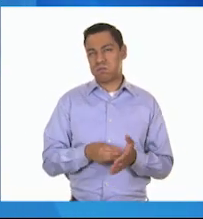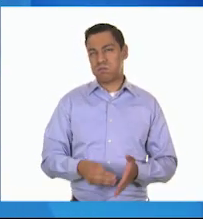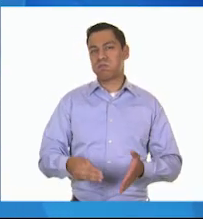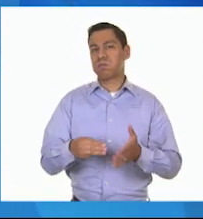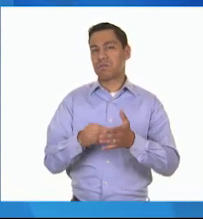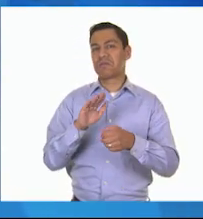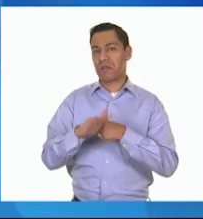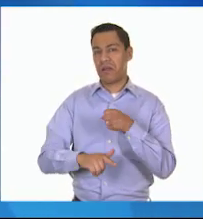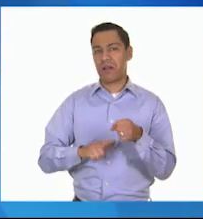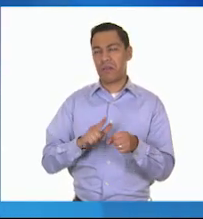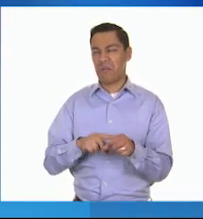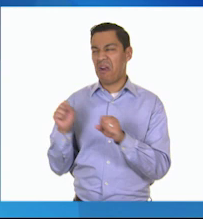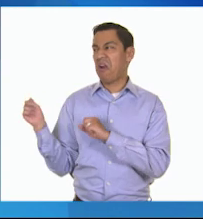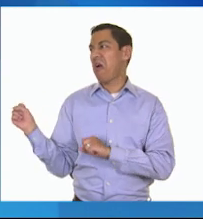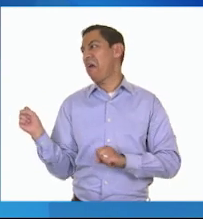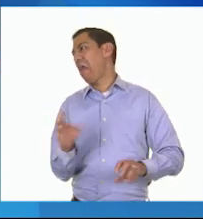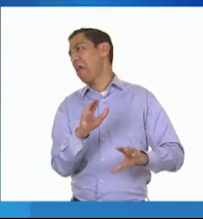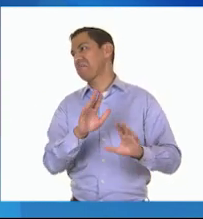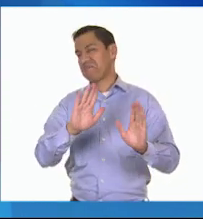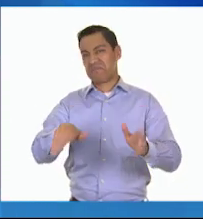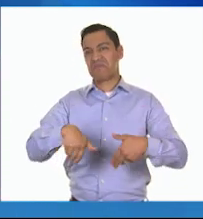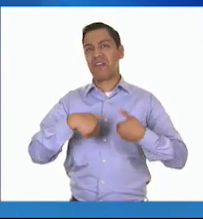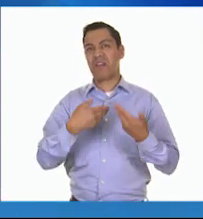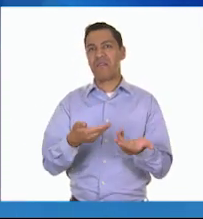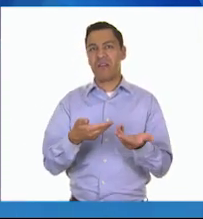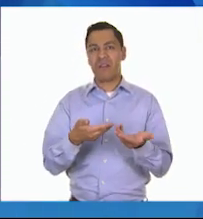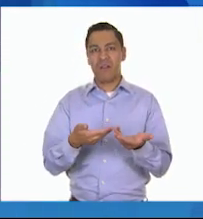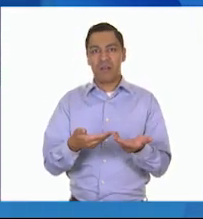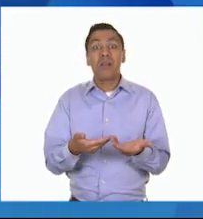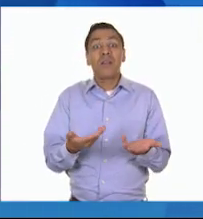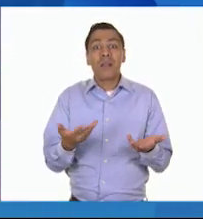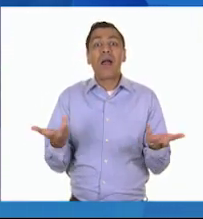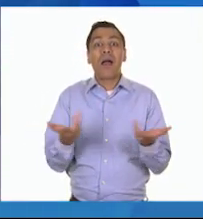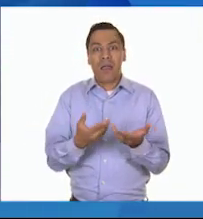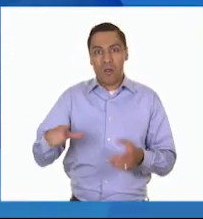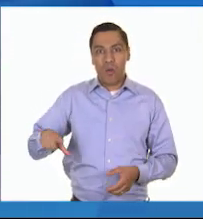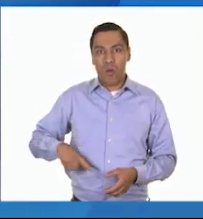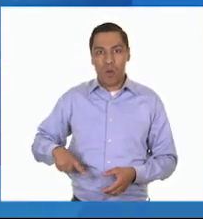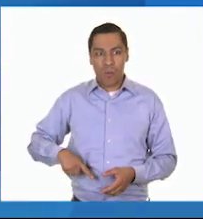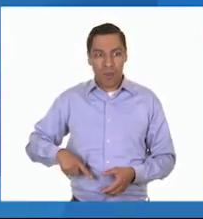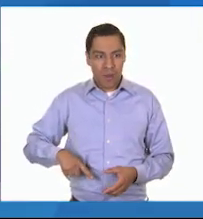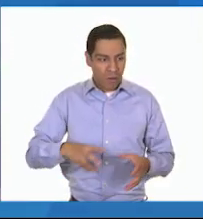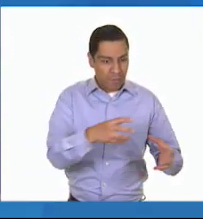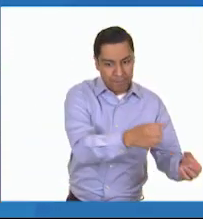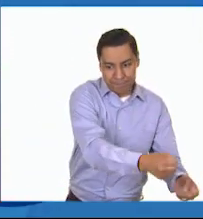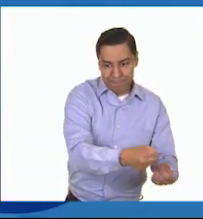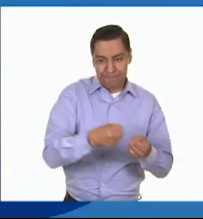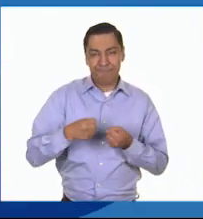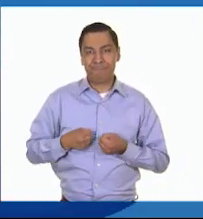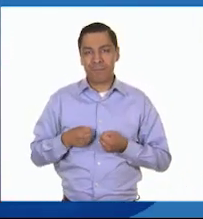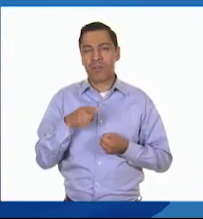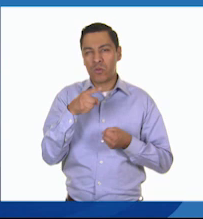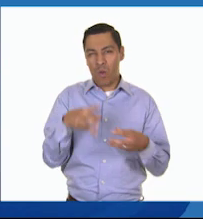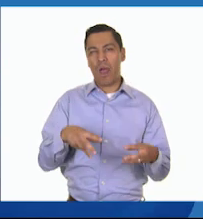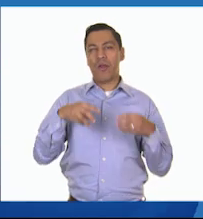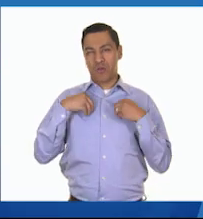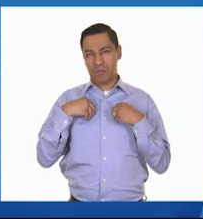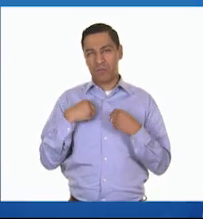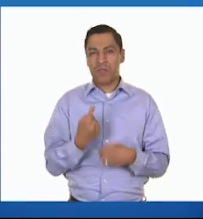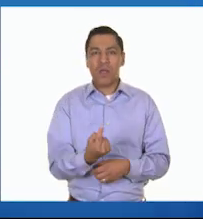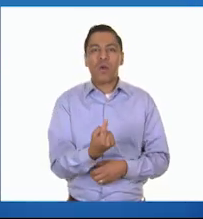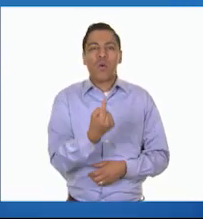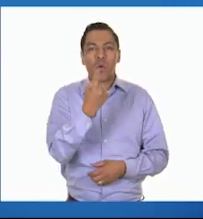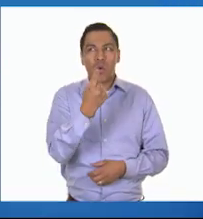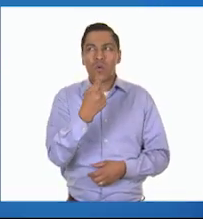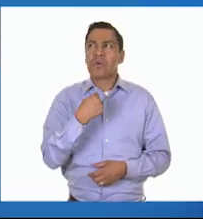sido abandonados y que esperan un hogar. Adopta uno si crees que podrás